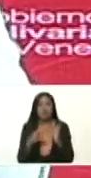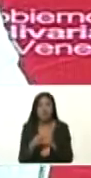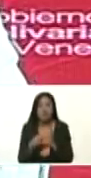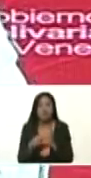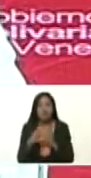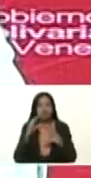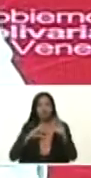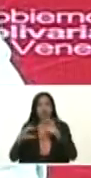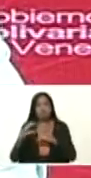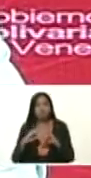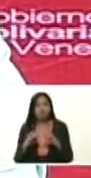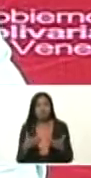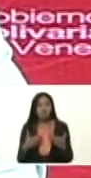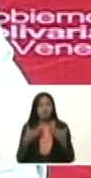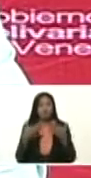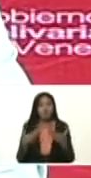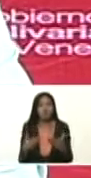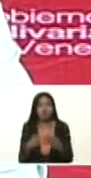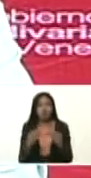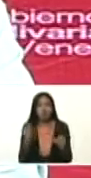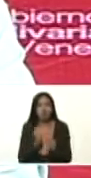los hierros también se los doy.